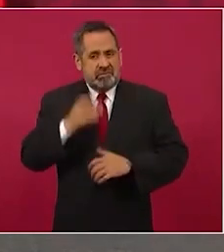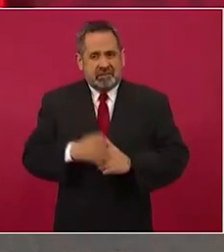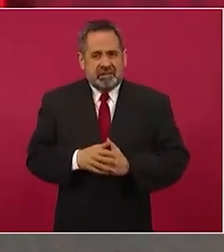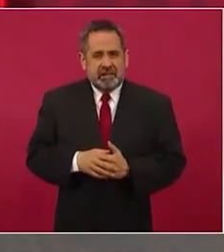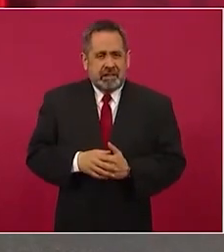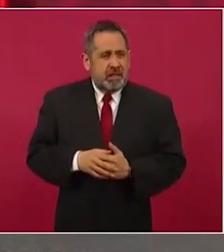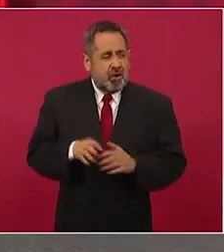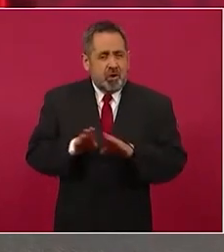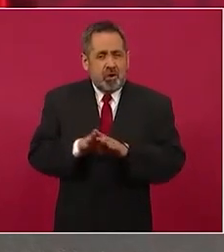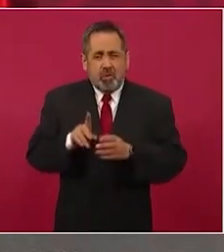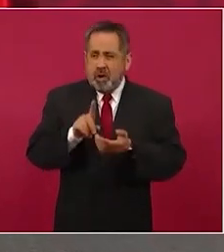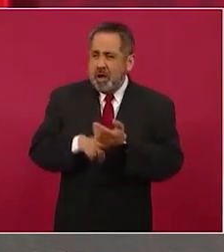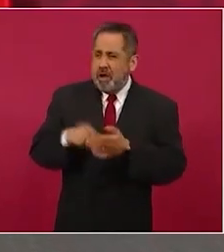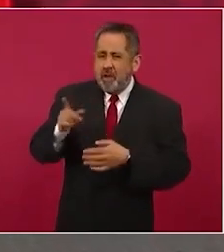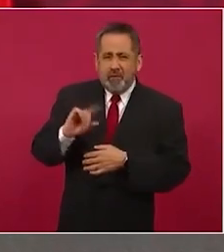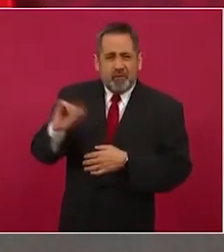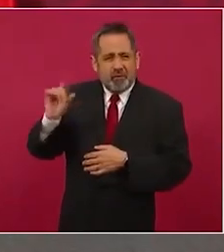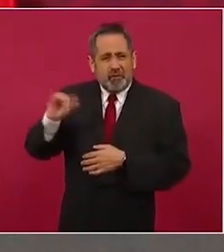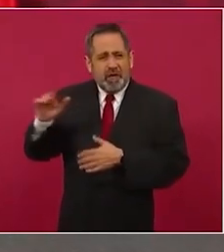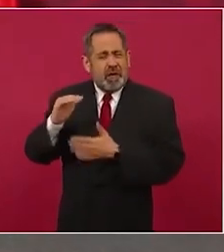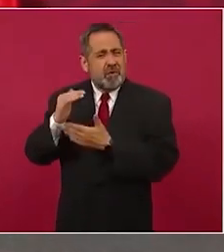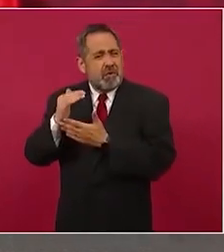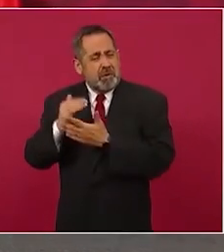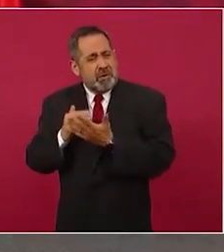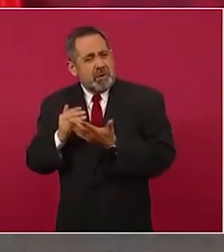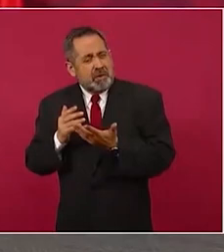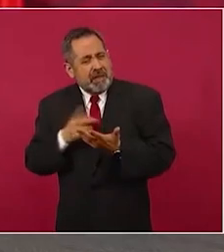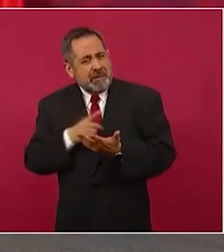siendo un servidor público, ¿no?